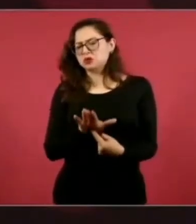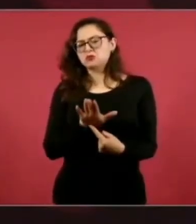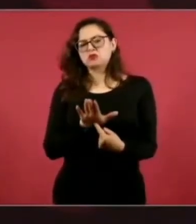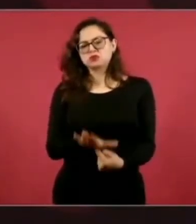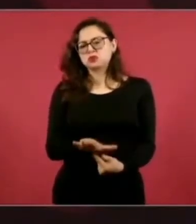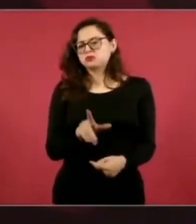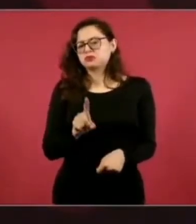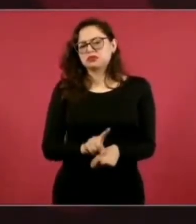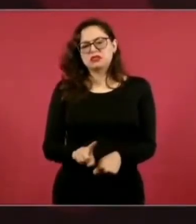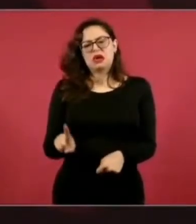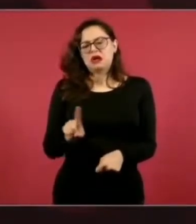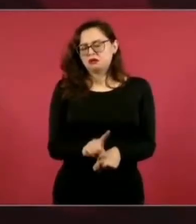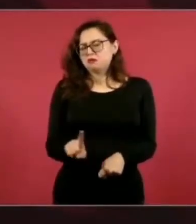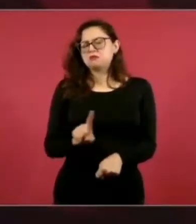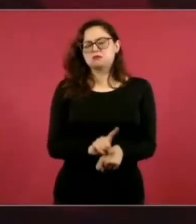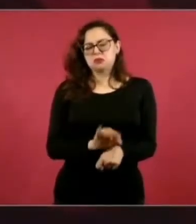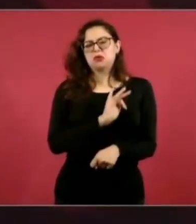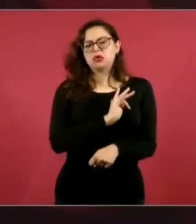diariamente